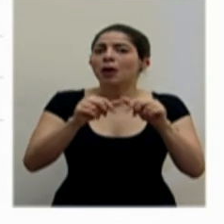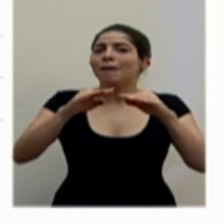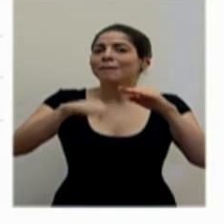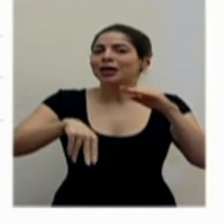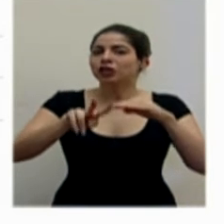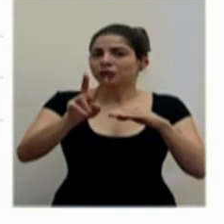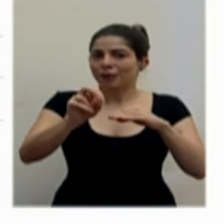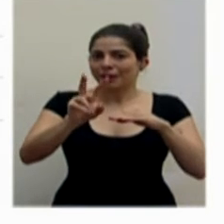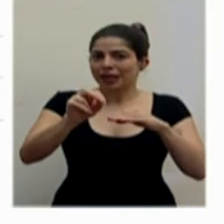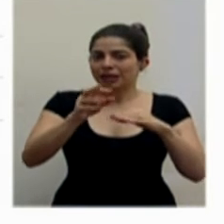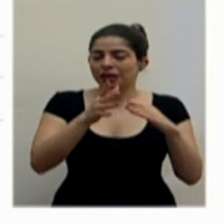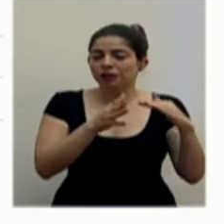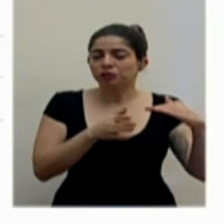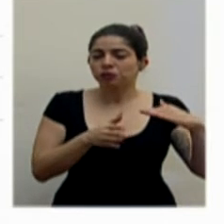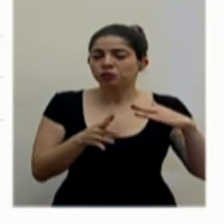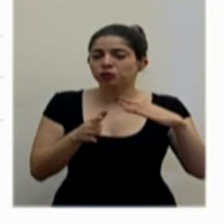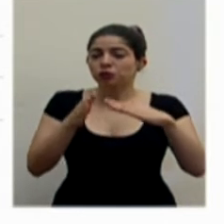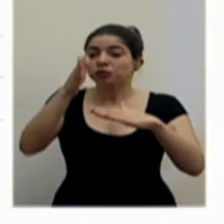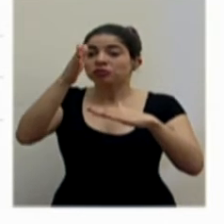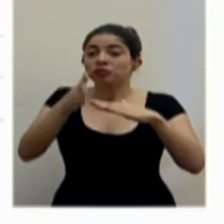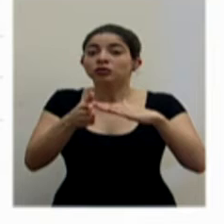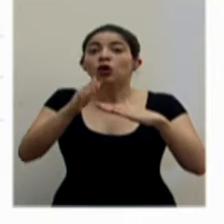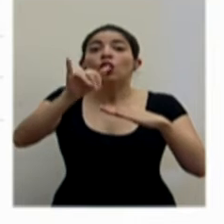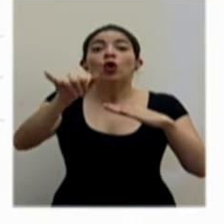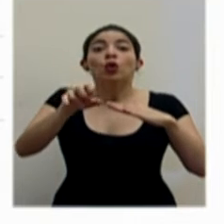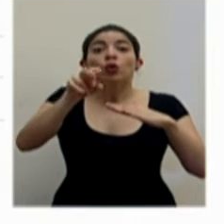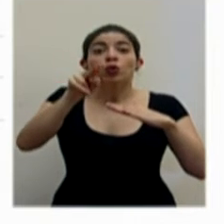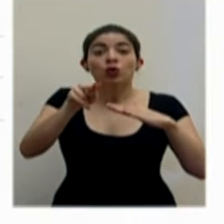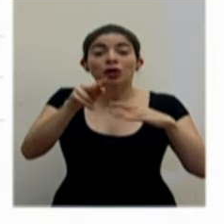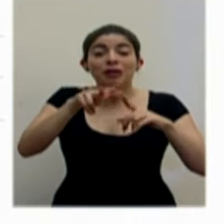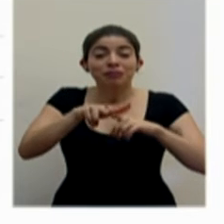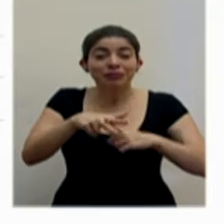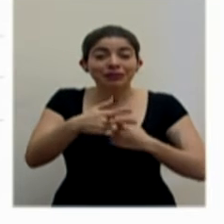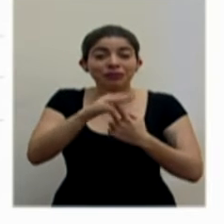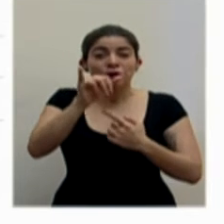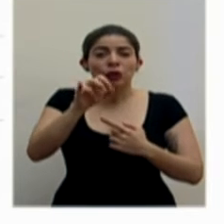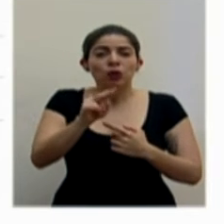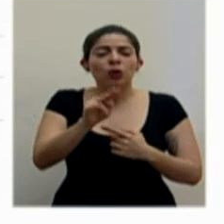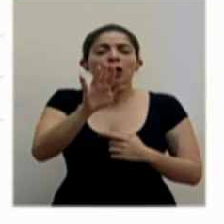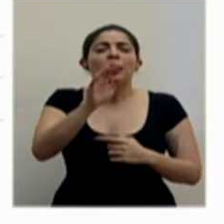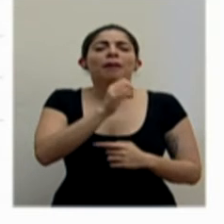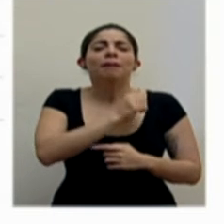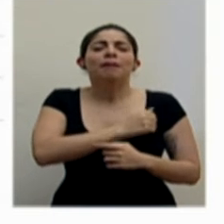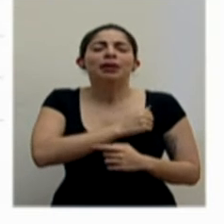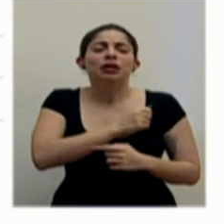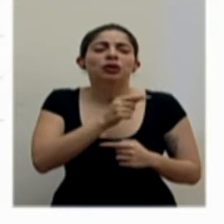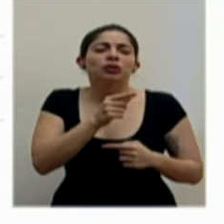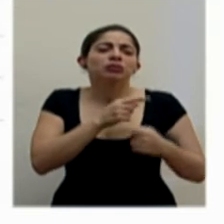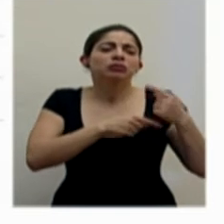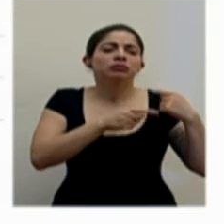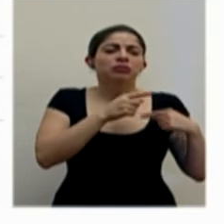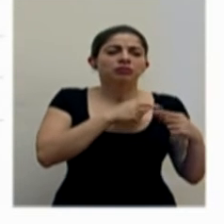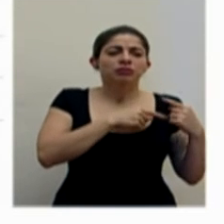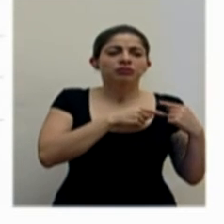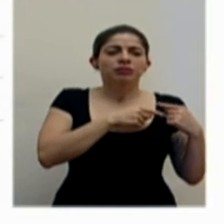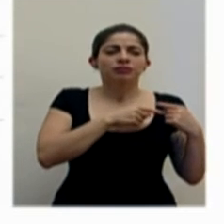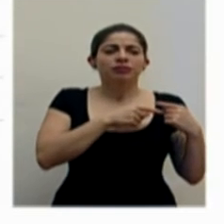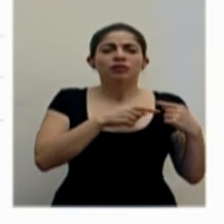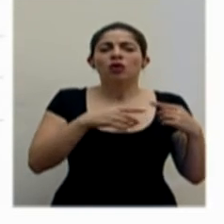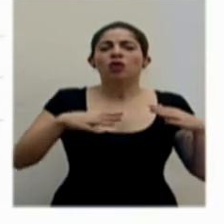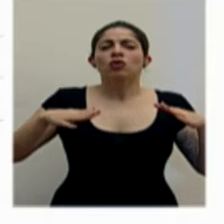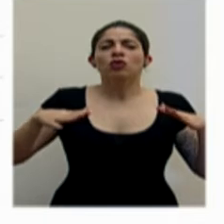hasta principios de junio. Y luego vemos que en principios de junio, vamos para atrás